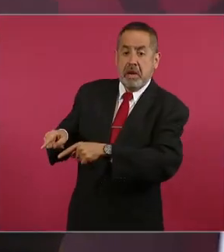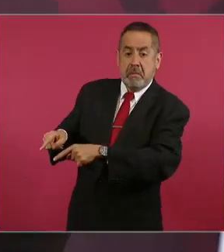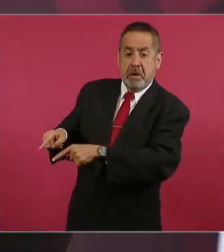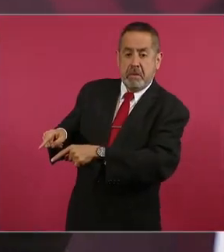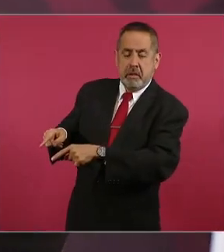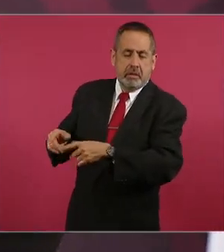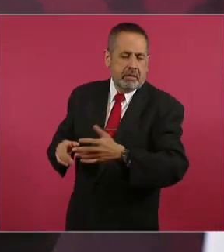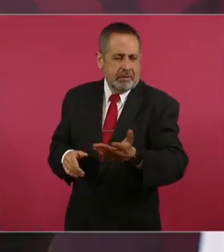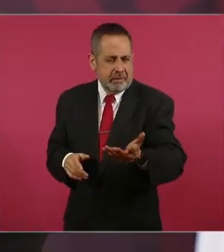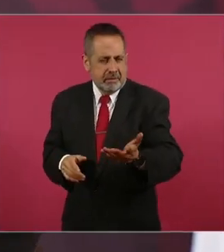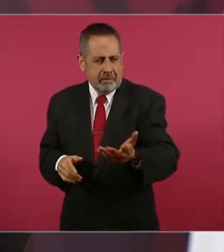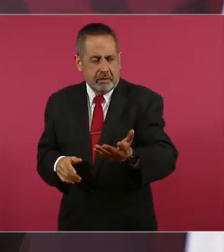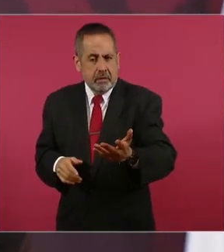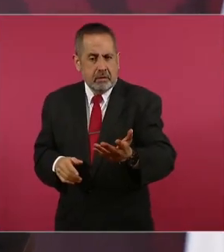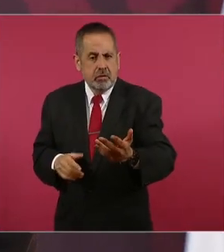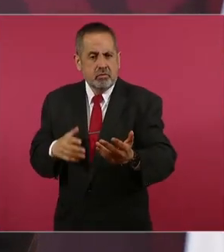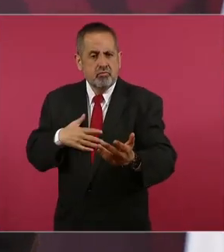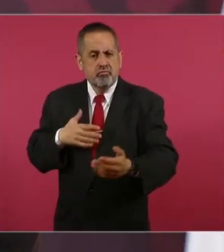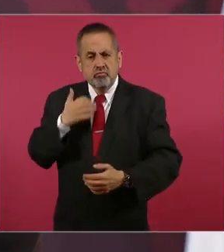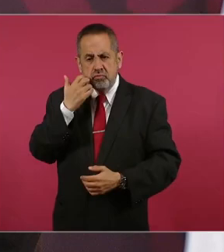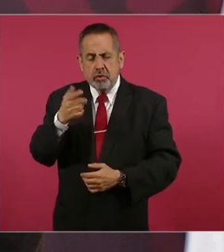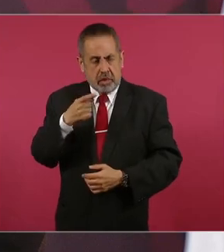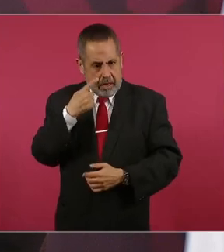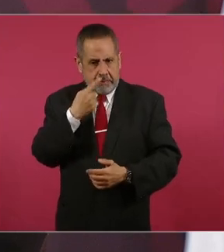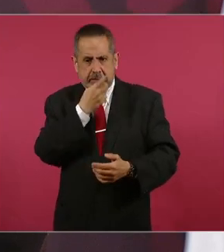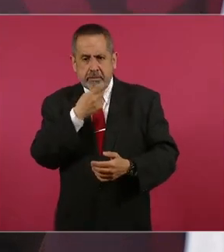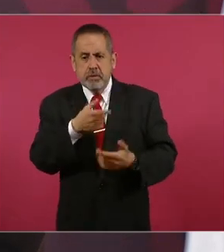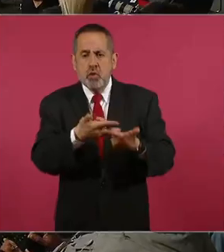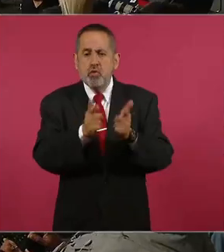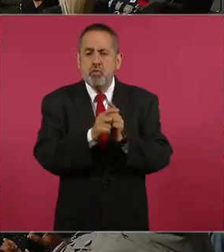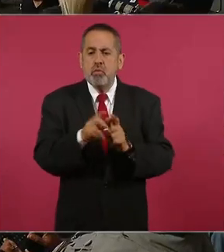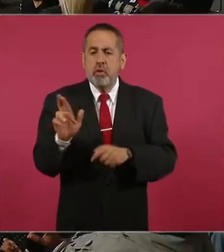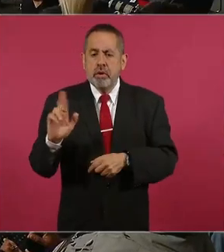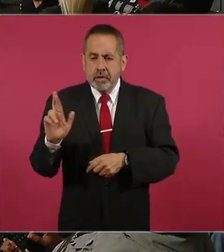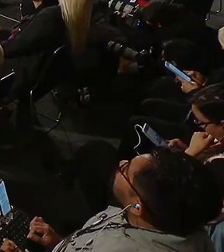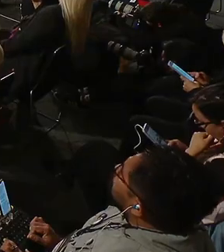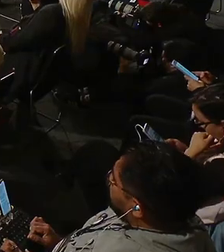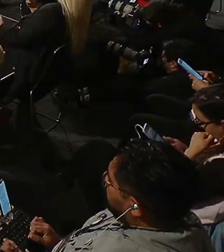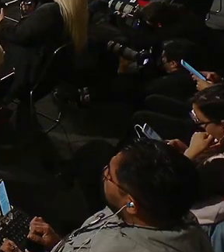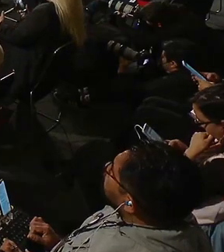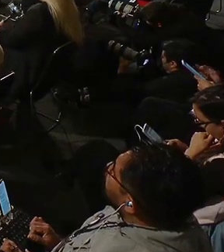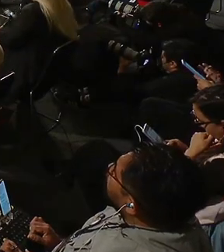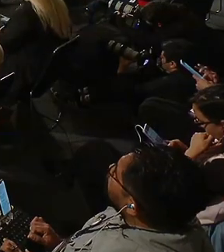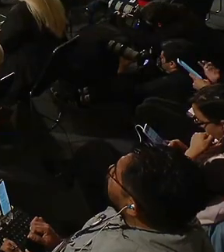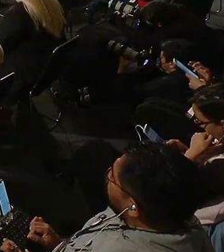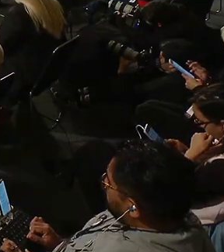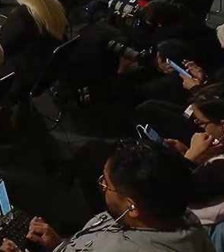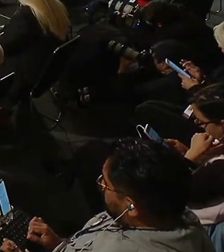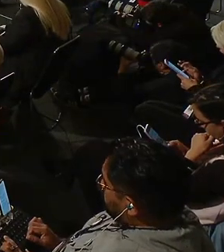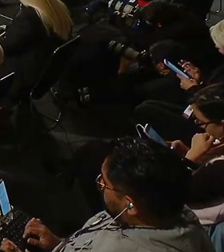No me gustaría que me dijeran republicanos y demócratas, los líderes,